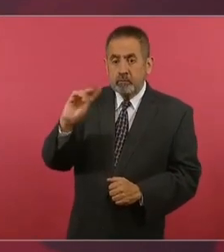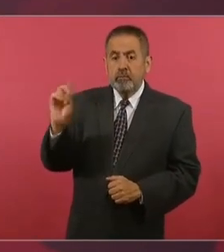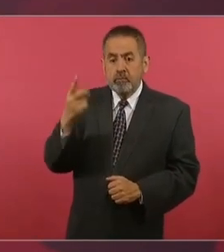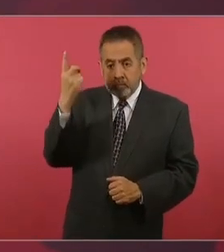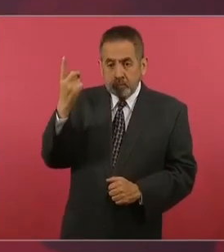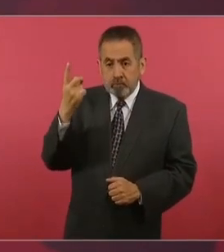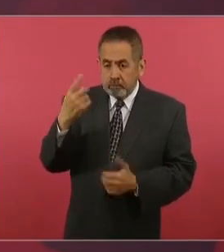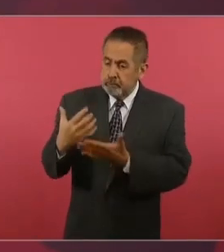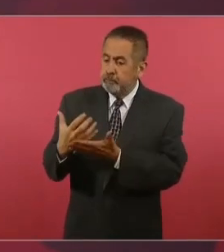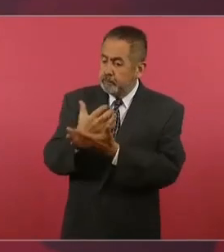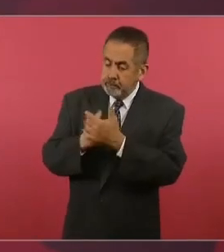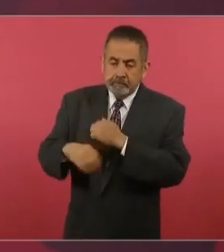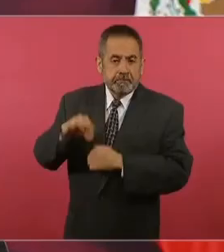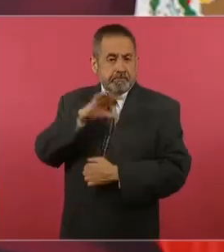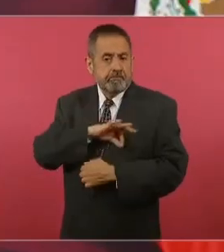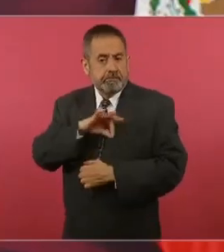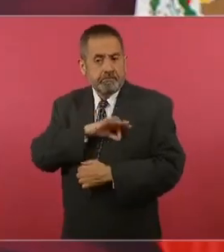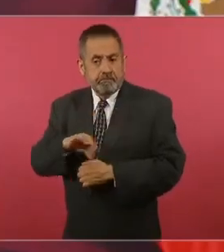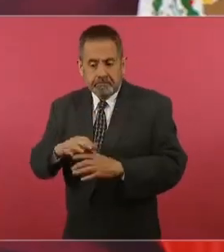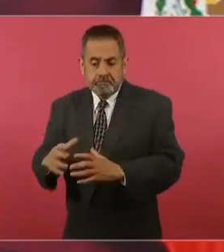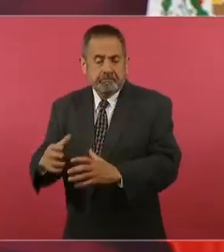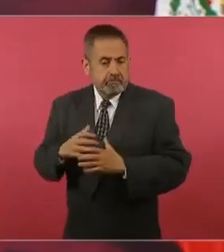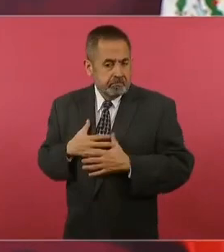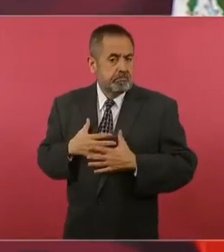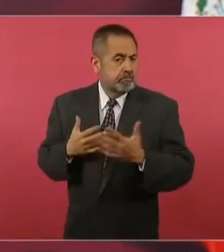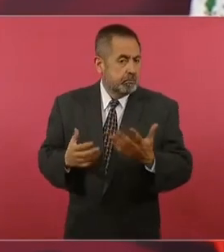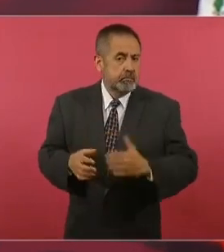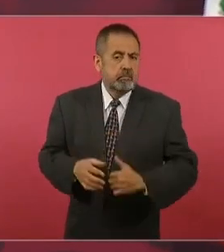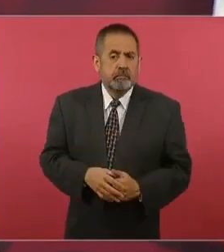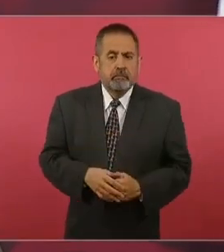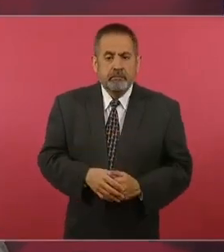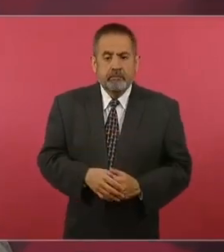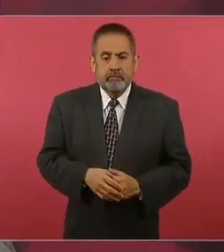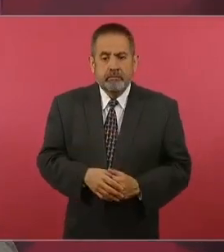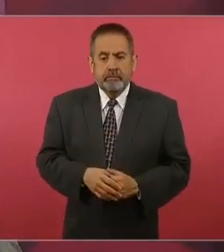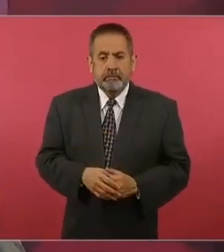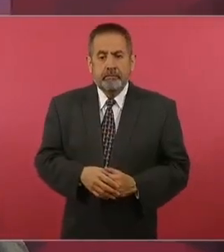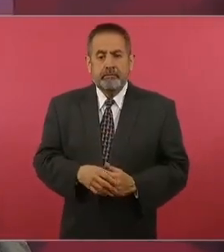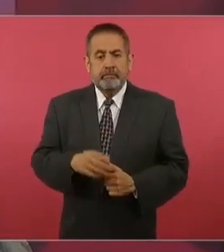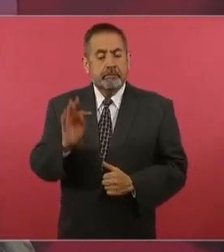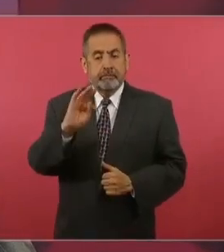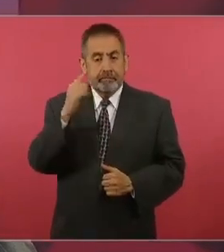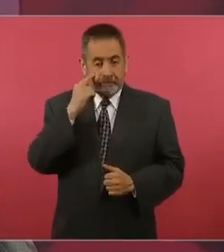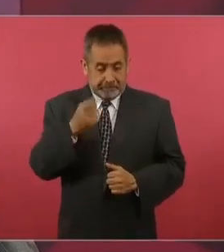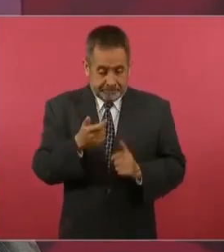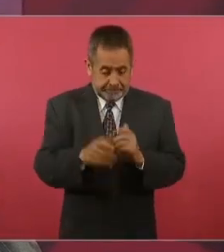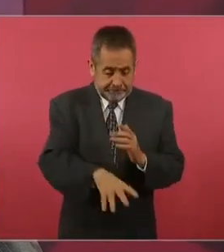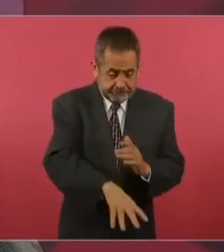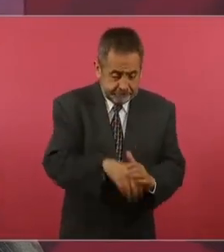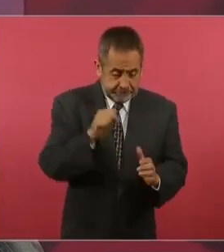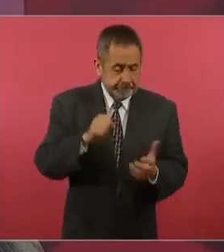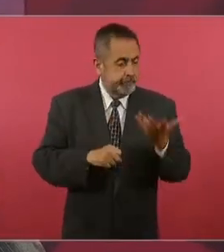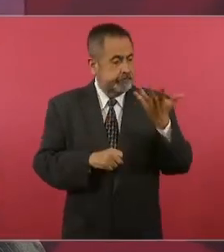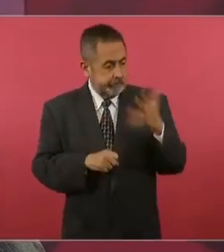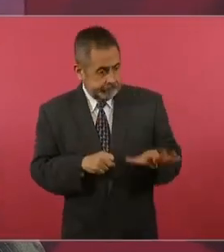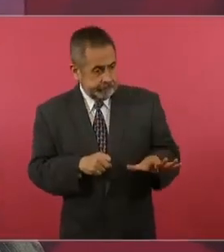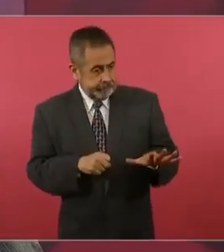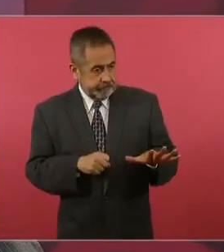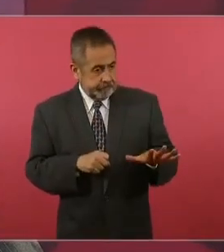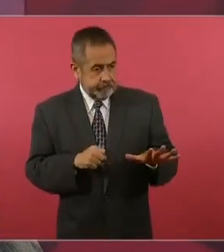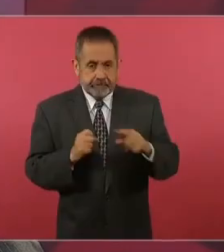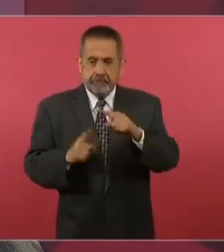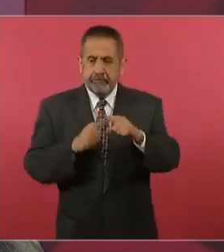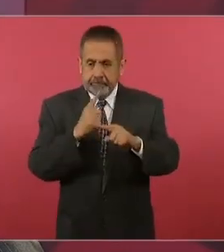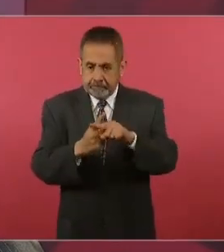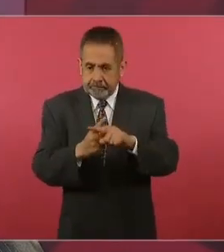$40 por barril. Pero si cuesta extraerlo 10, aumenta